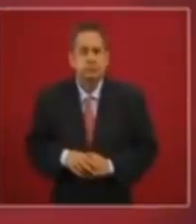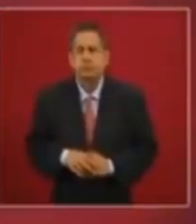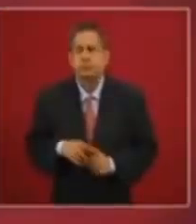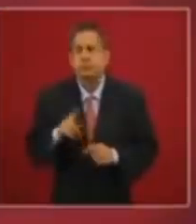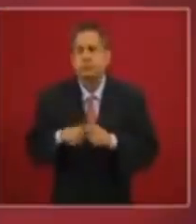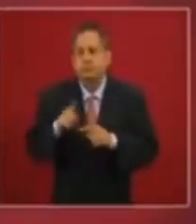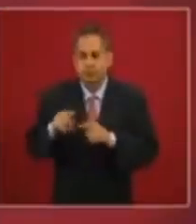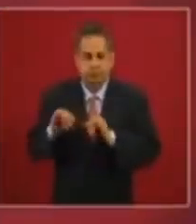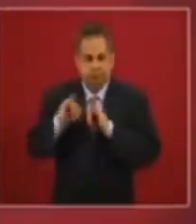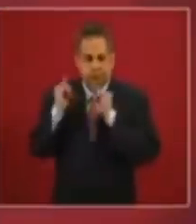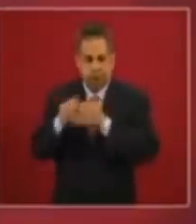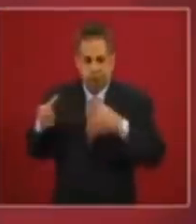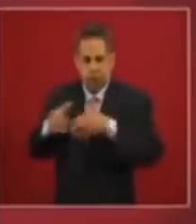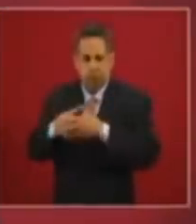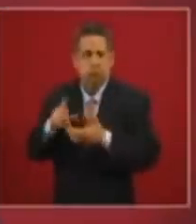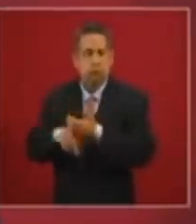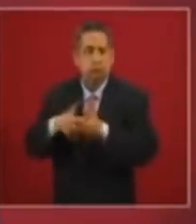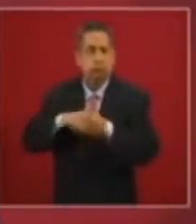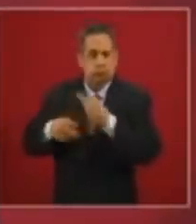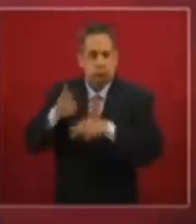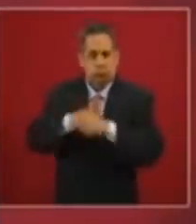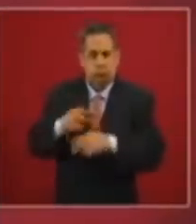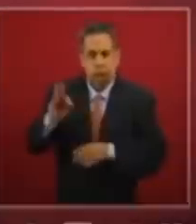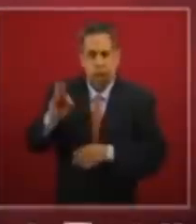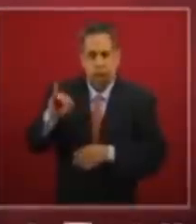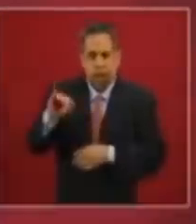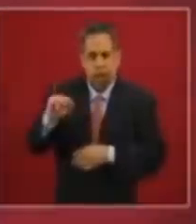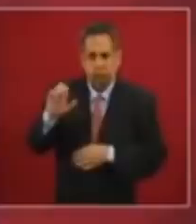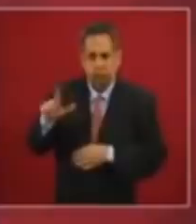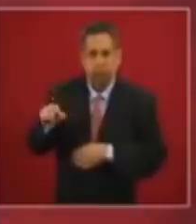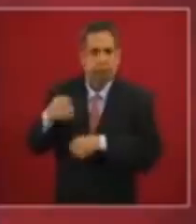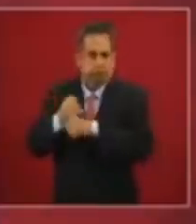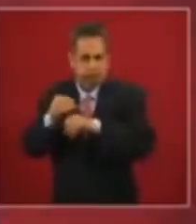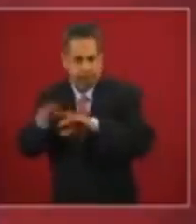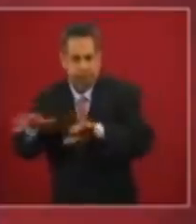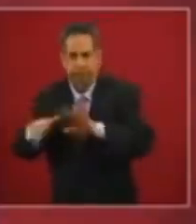Participó en la reunión el fiscal, dio un informe,